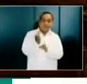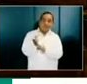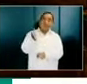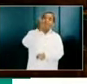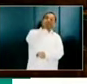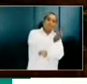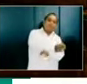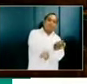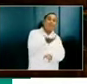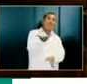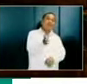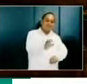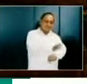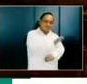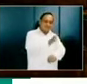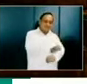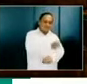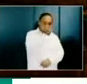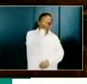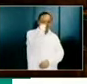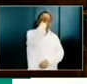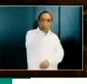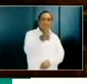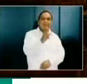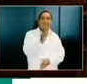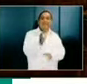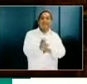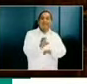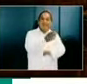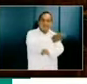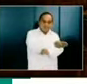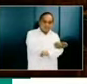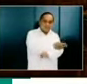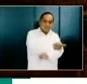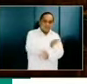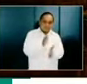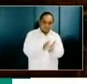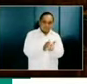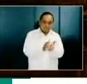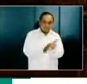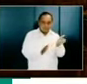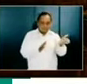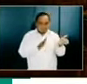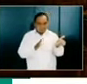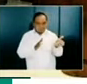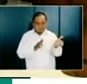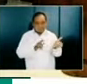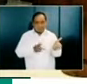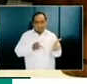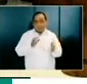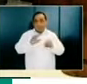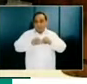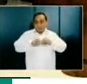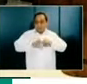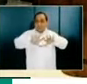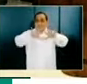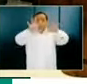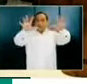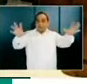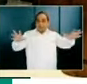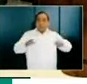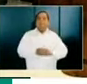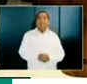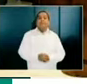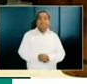eléctrica, que no nos vengan a decir, y tenemos el acuse. Entonces creo que esto va a dejar muy claro que hoy quiere